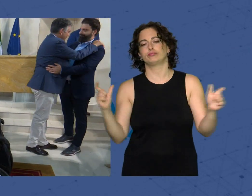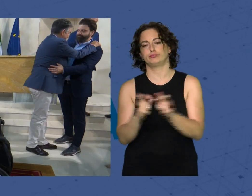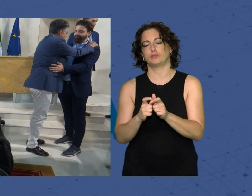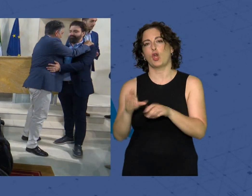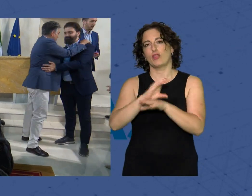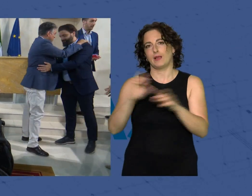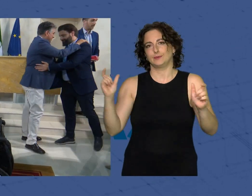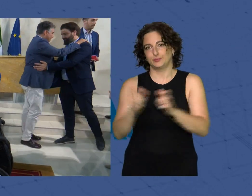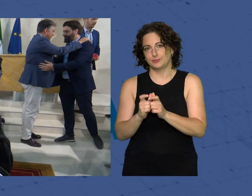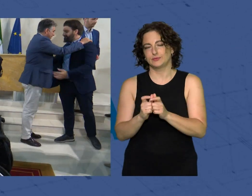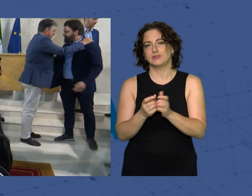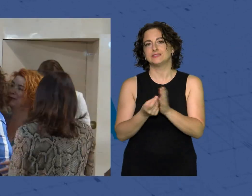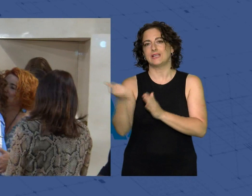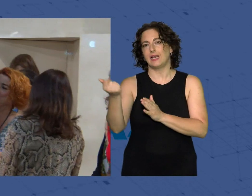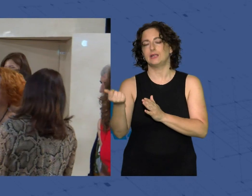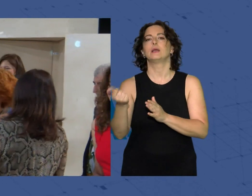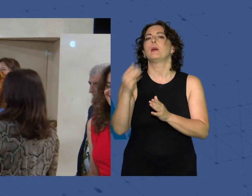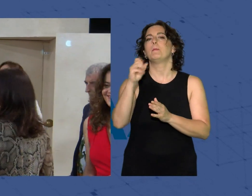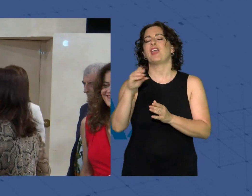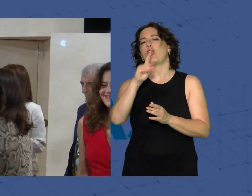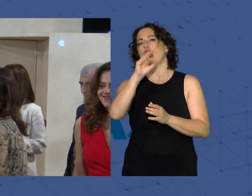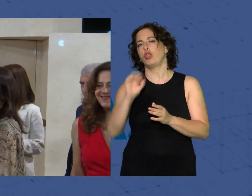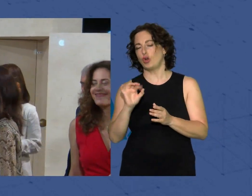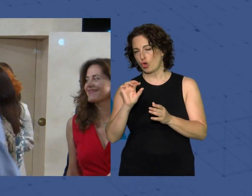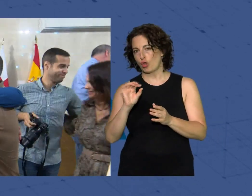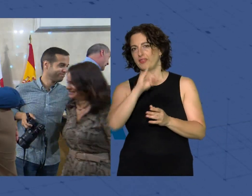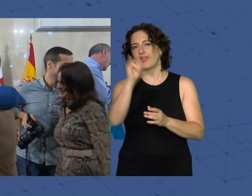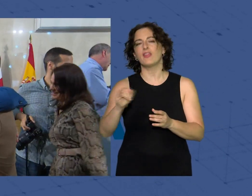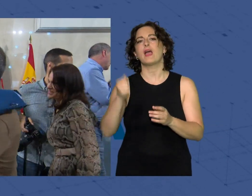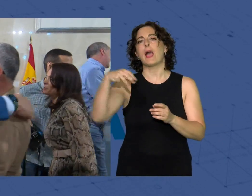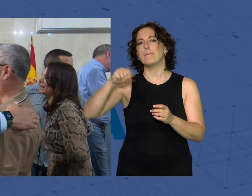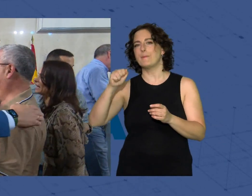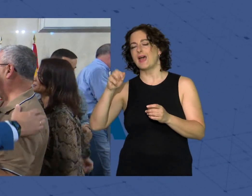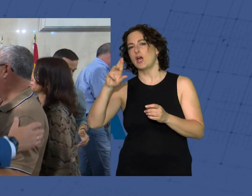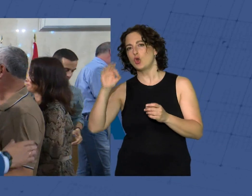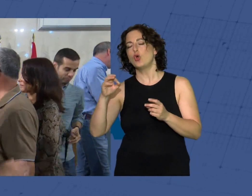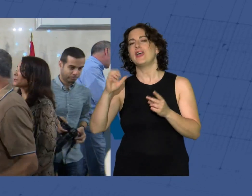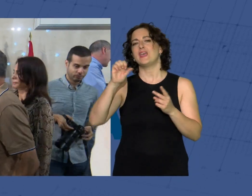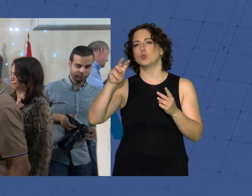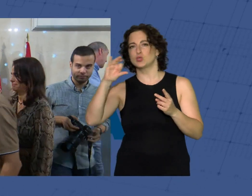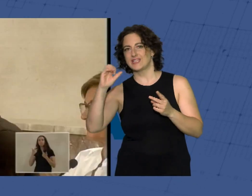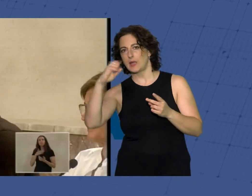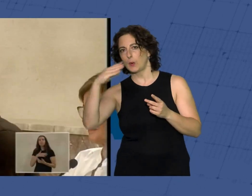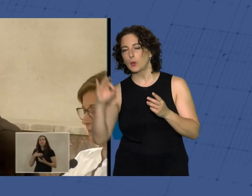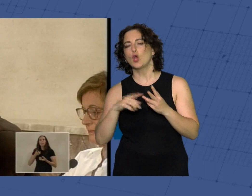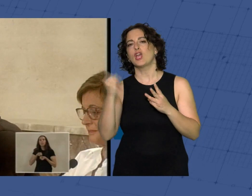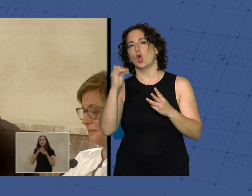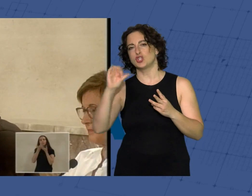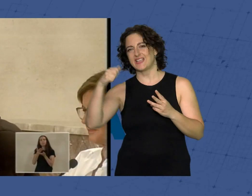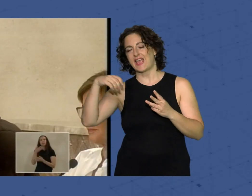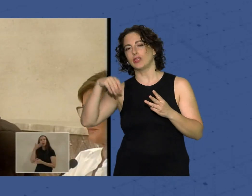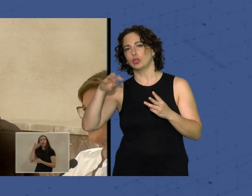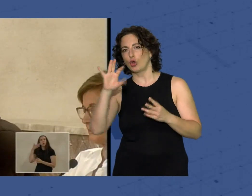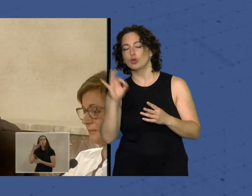concejales y salen del plenario Pedro Díaz, Amparo Ramírez, Eusebio Villanueva y José Antonio Alfonso. Ese orgullo